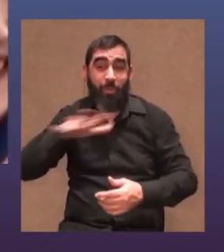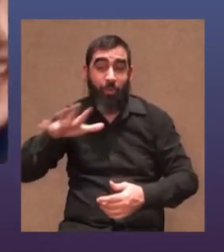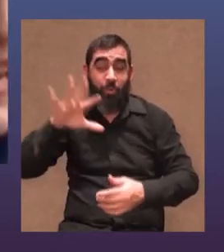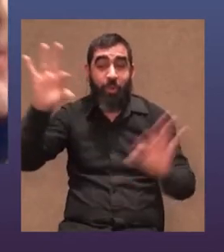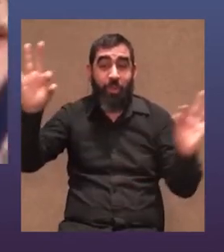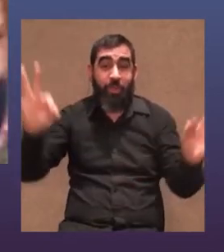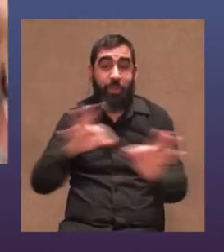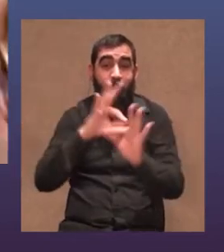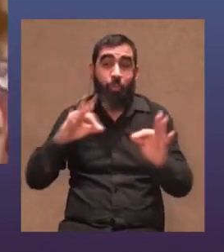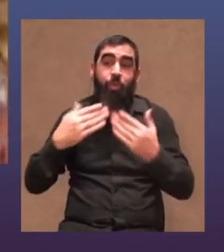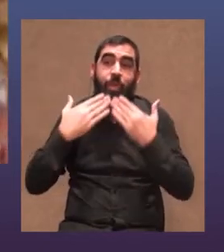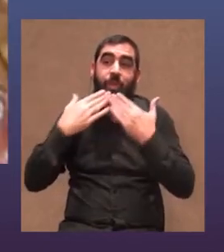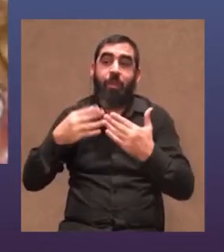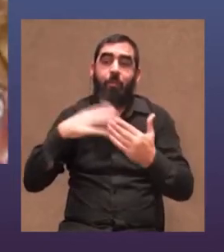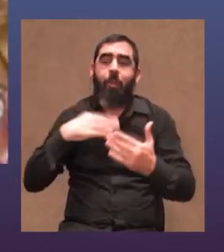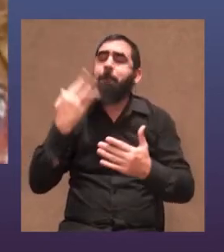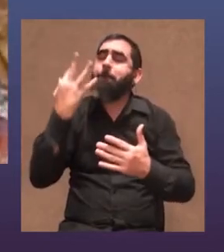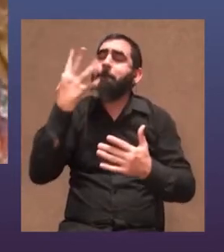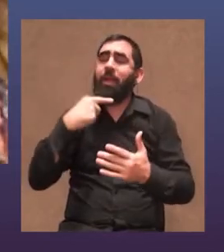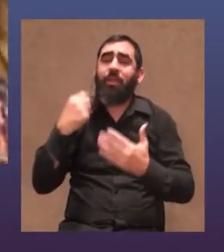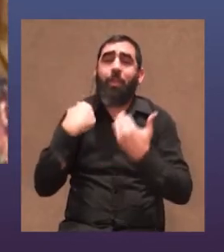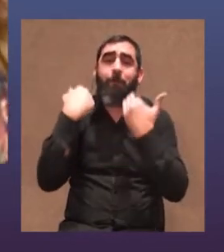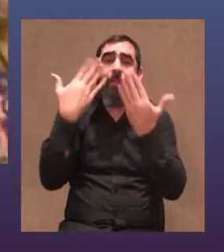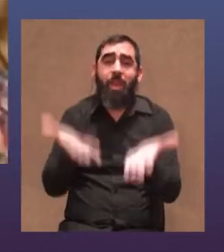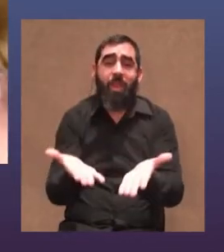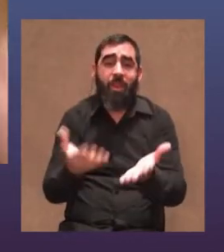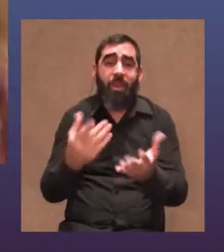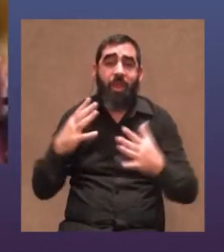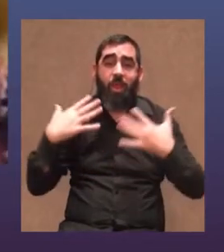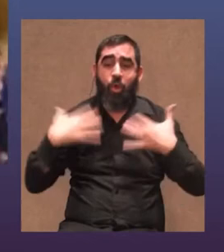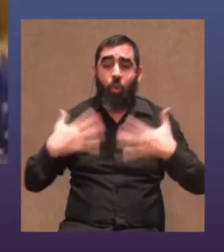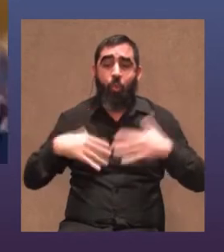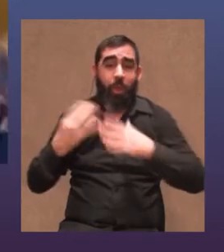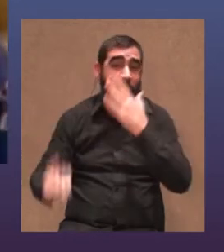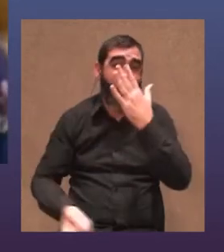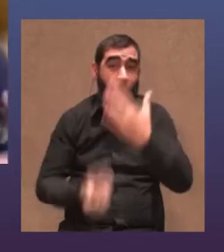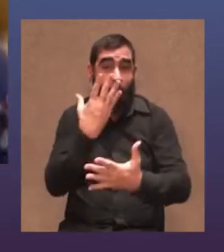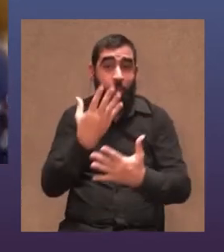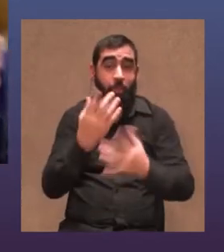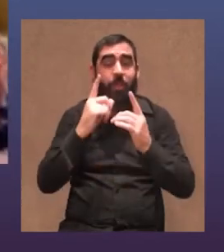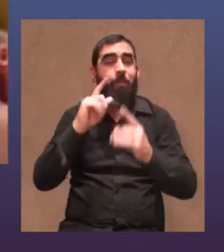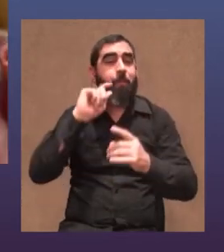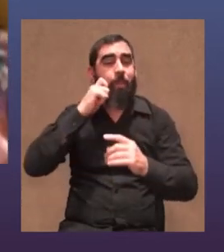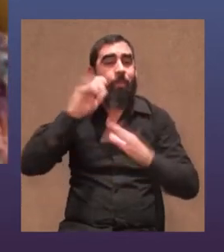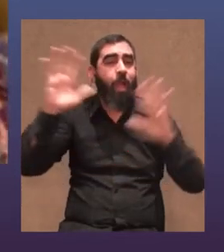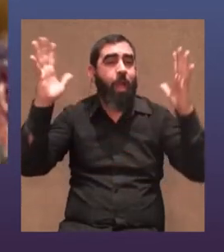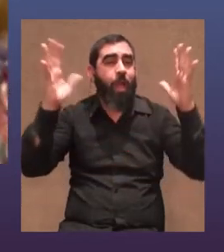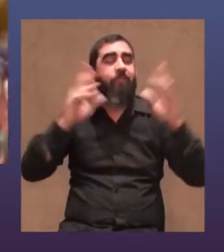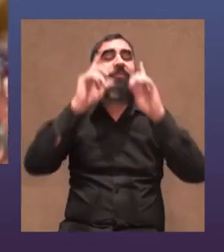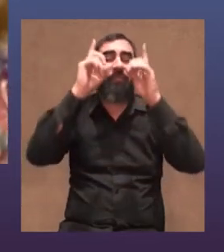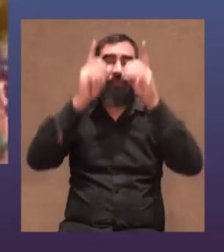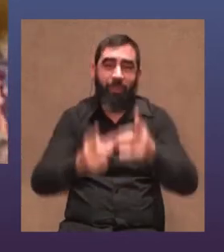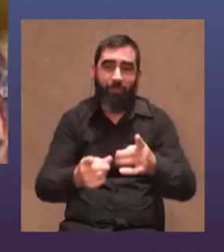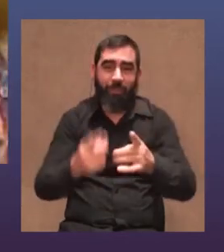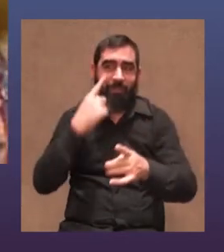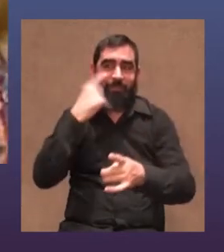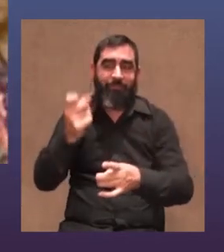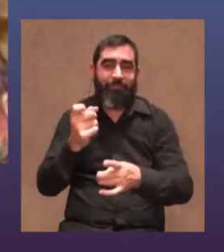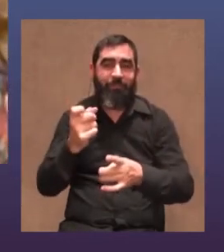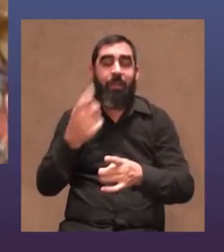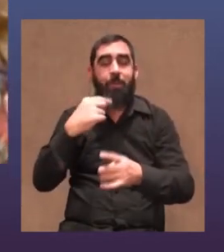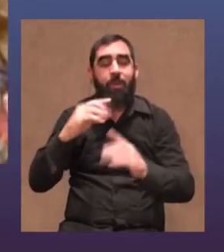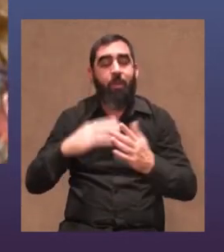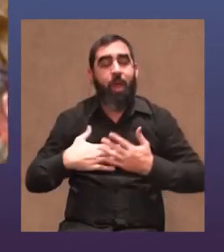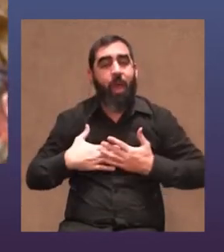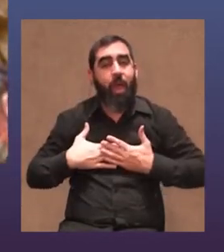musical, porque me encantaba que eran vestidos nuevos, y se nota que también me gustaba que me aplaudieran, se nota. Pero el amor